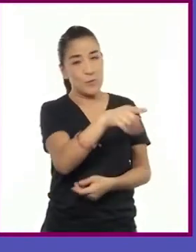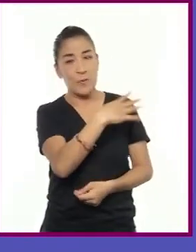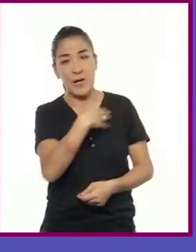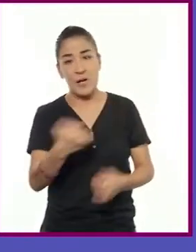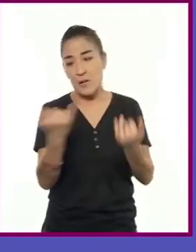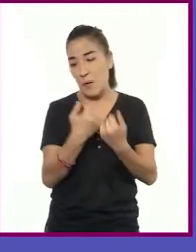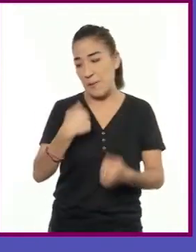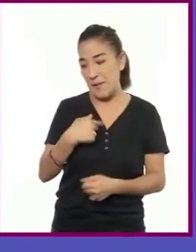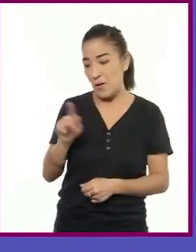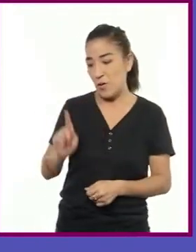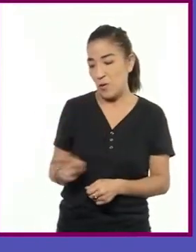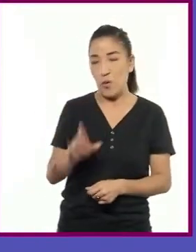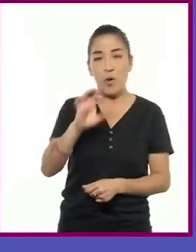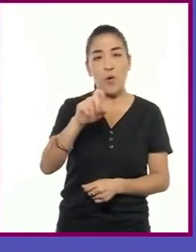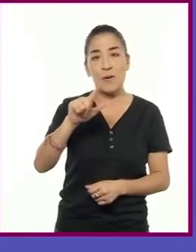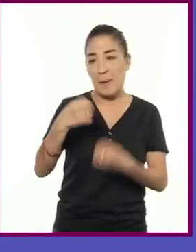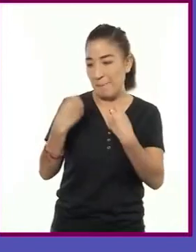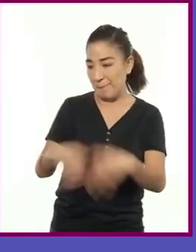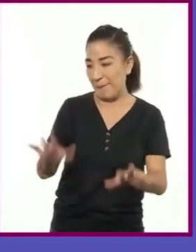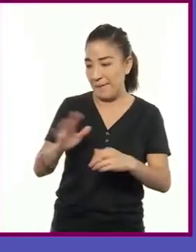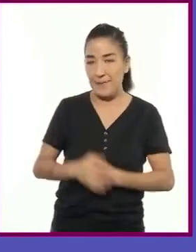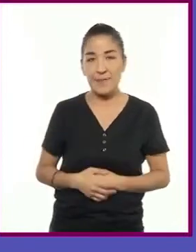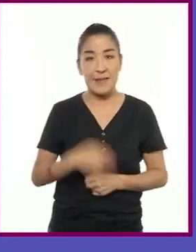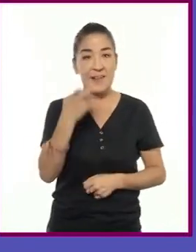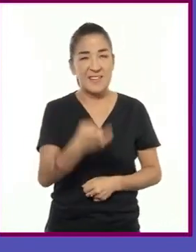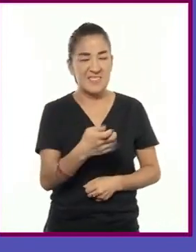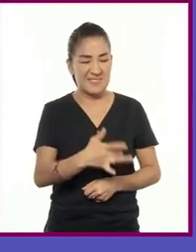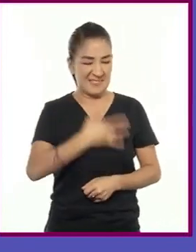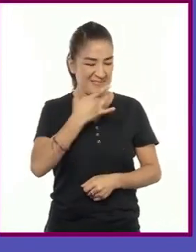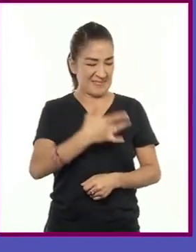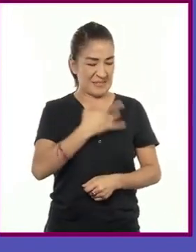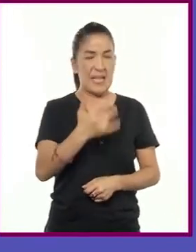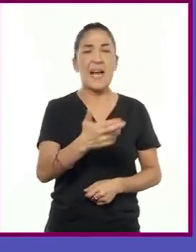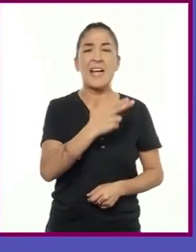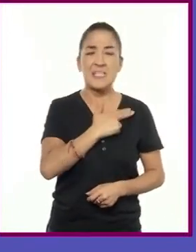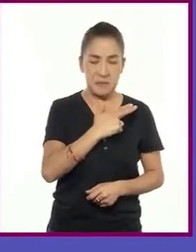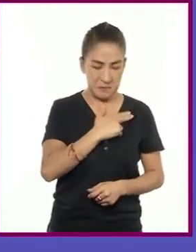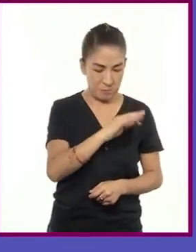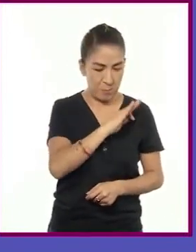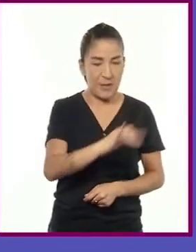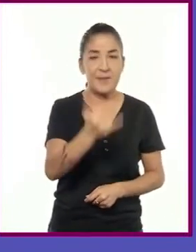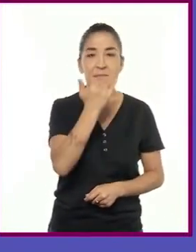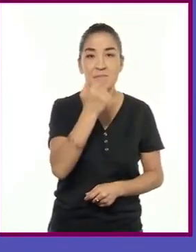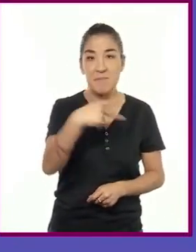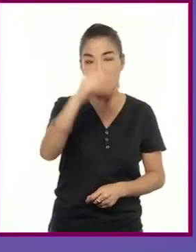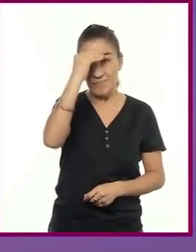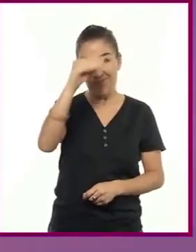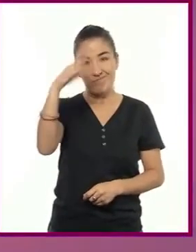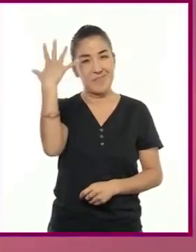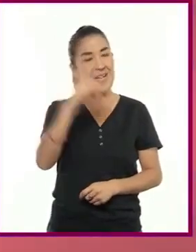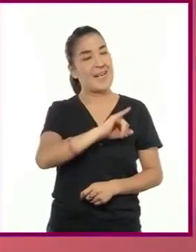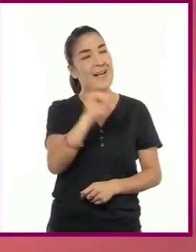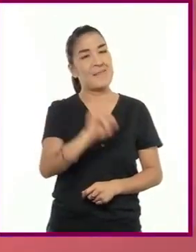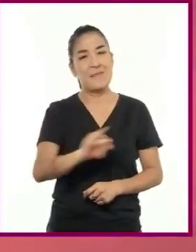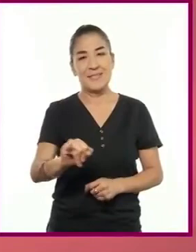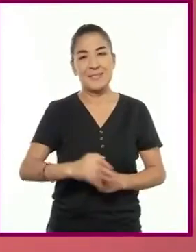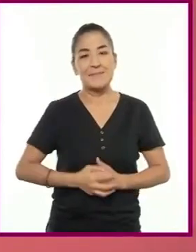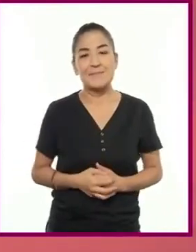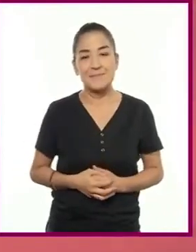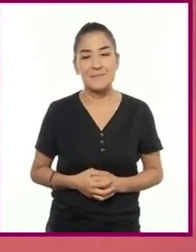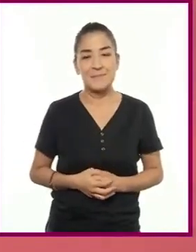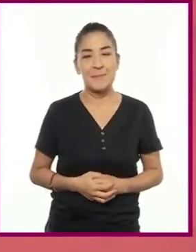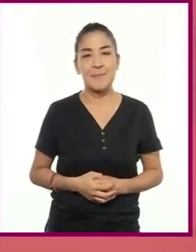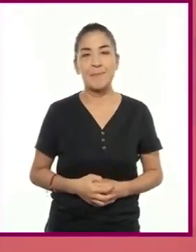pérdida de mi cola. Las heridas pueden ser perdonadas, pero no olvidadas.